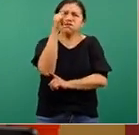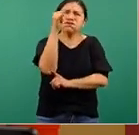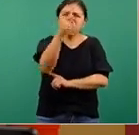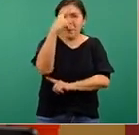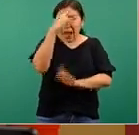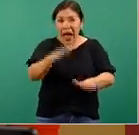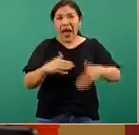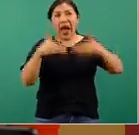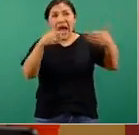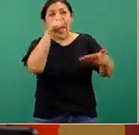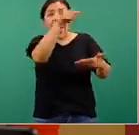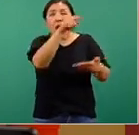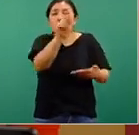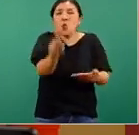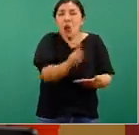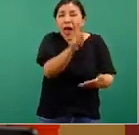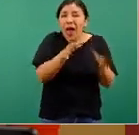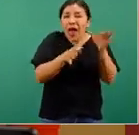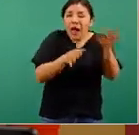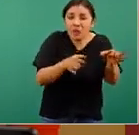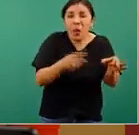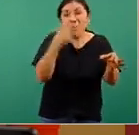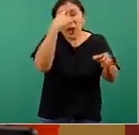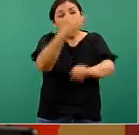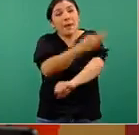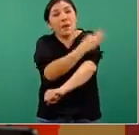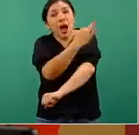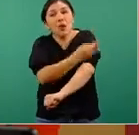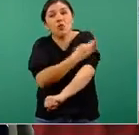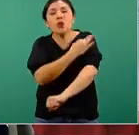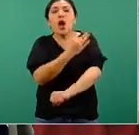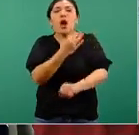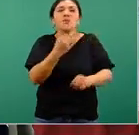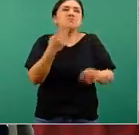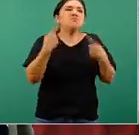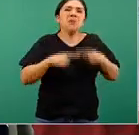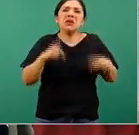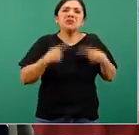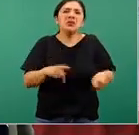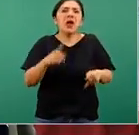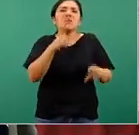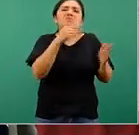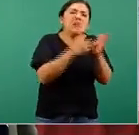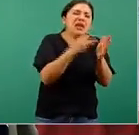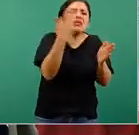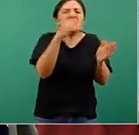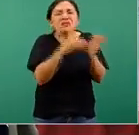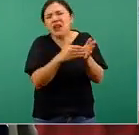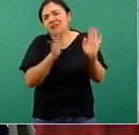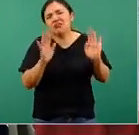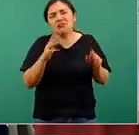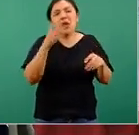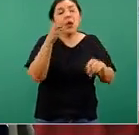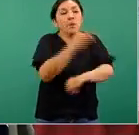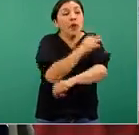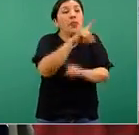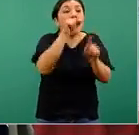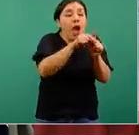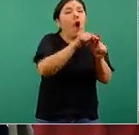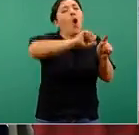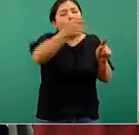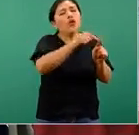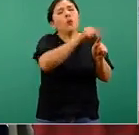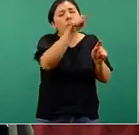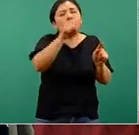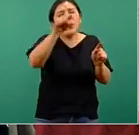distintos poblados y vacunar algunos miles o decenas de miles y luego desplazarse a otra población, desde luego